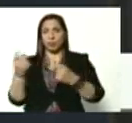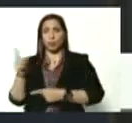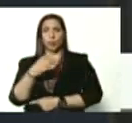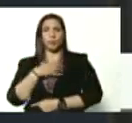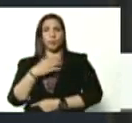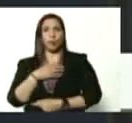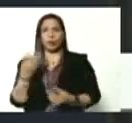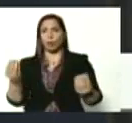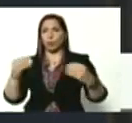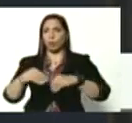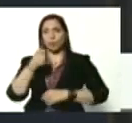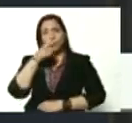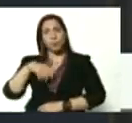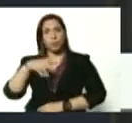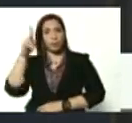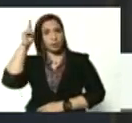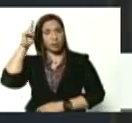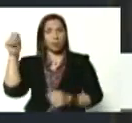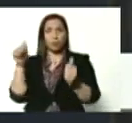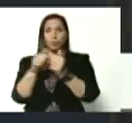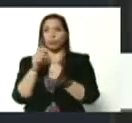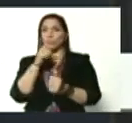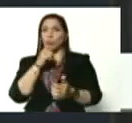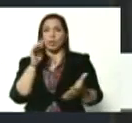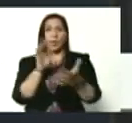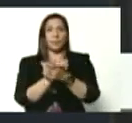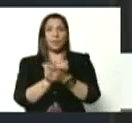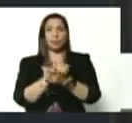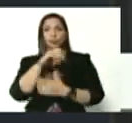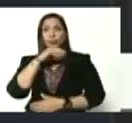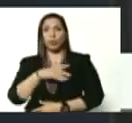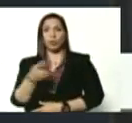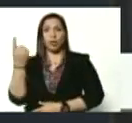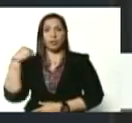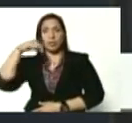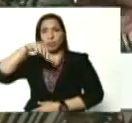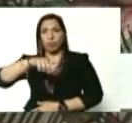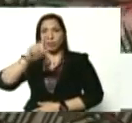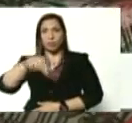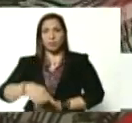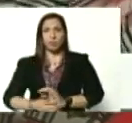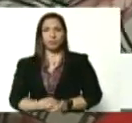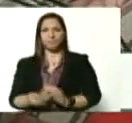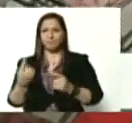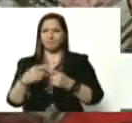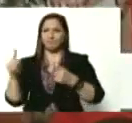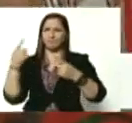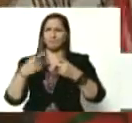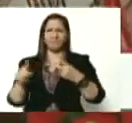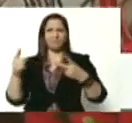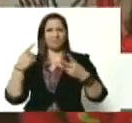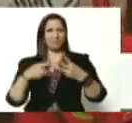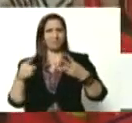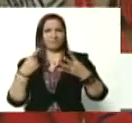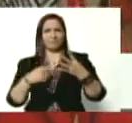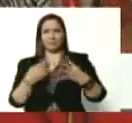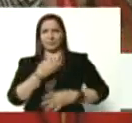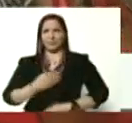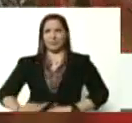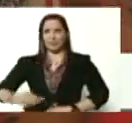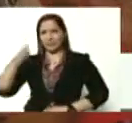de los pueblos indígenas con sus enemigos históricos de ayer y de hoy con los uribe con los bolsonaro con la exxonmobil